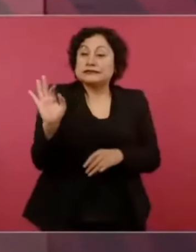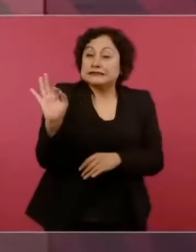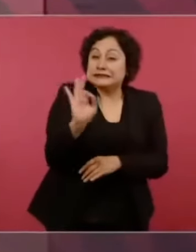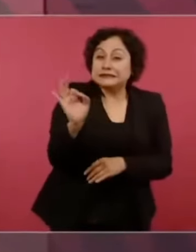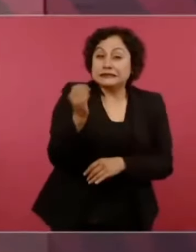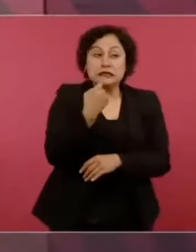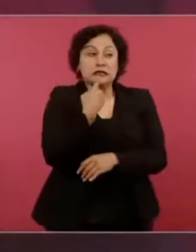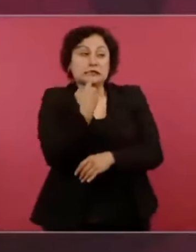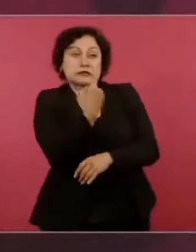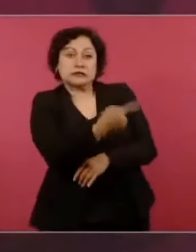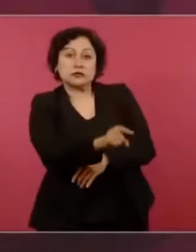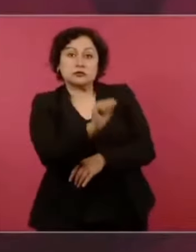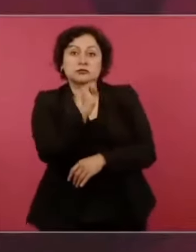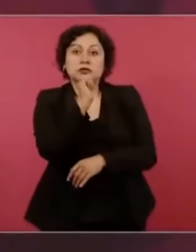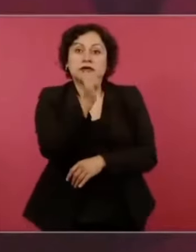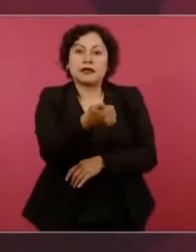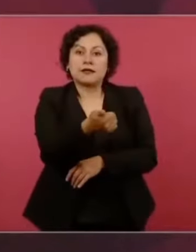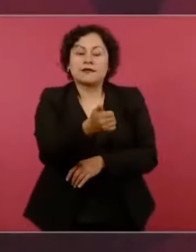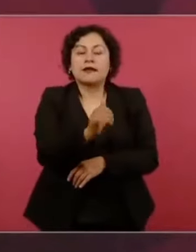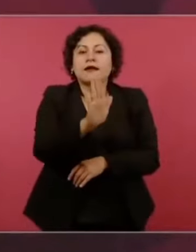es una mala señal